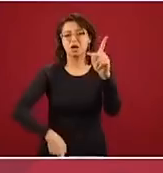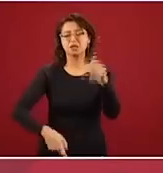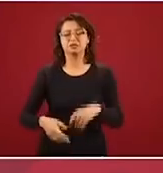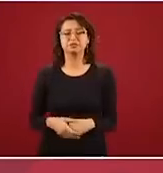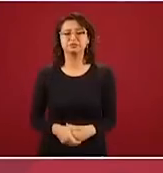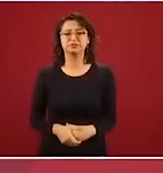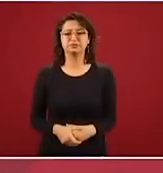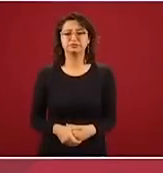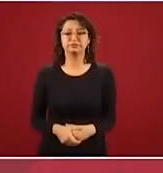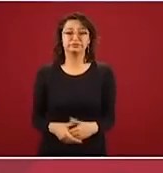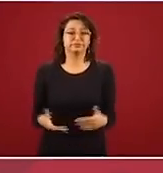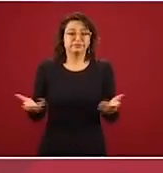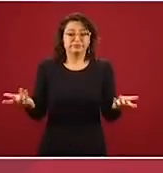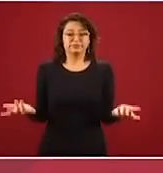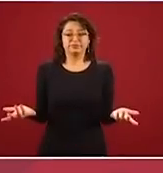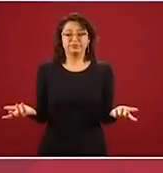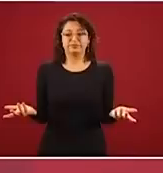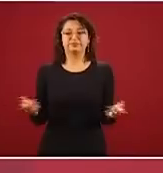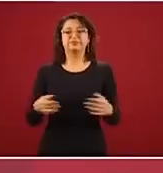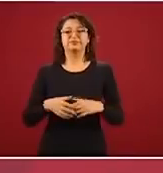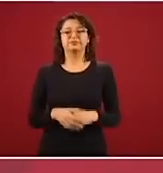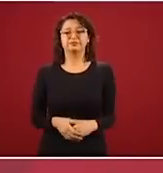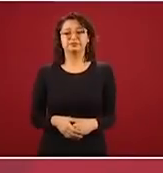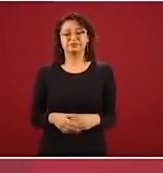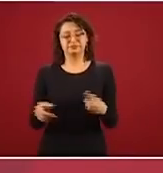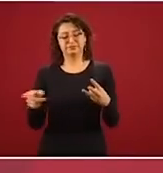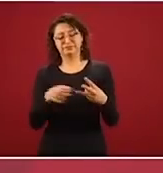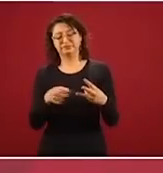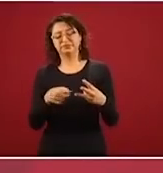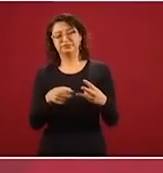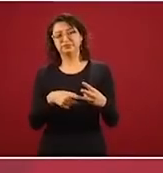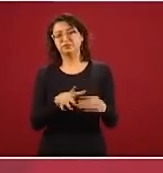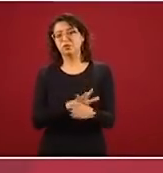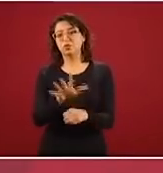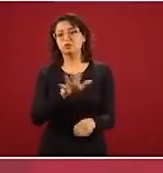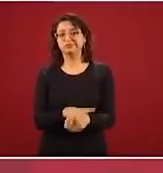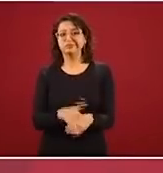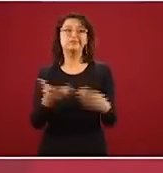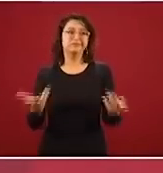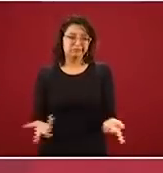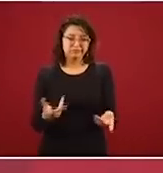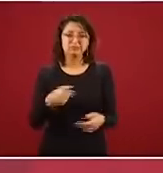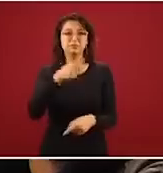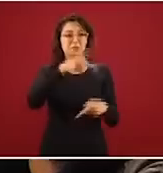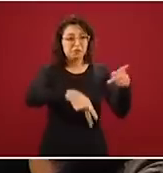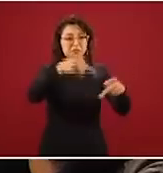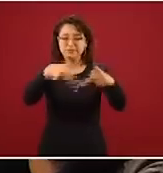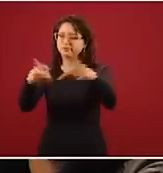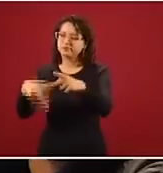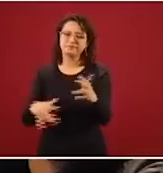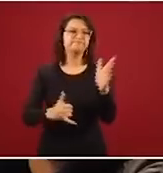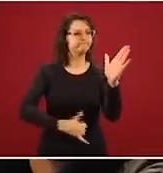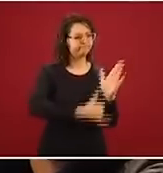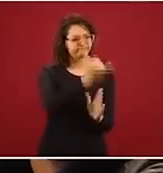Entonces, lo tercero es terminar esas obras,